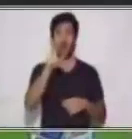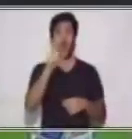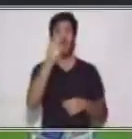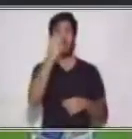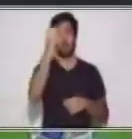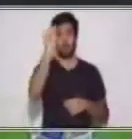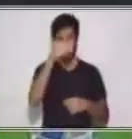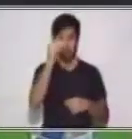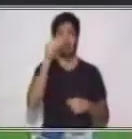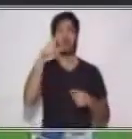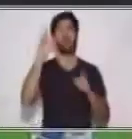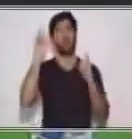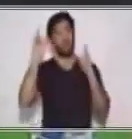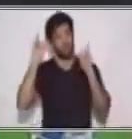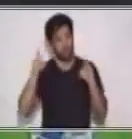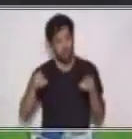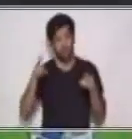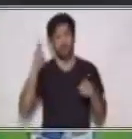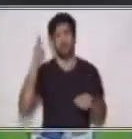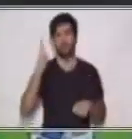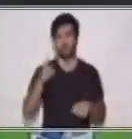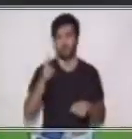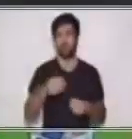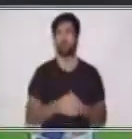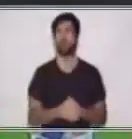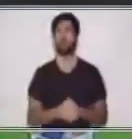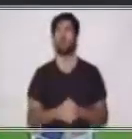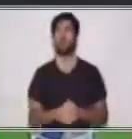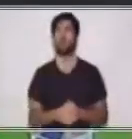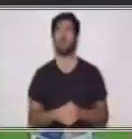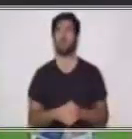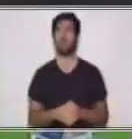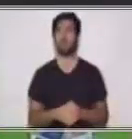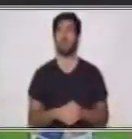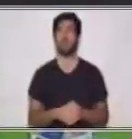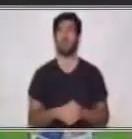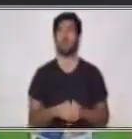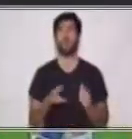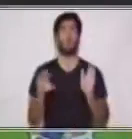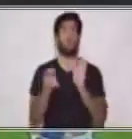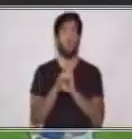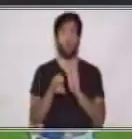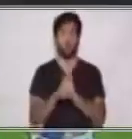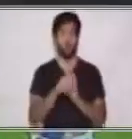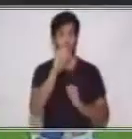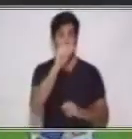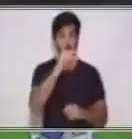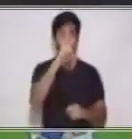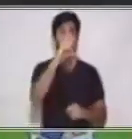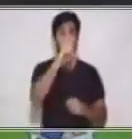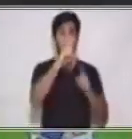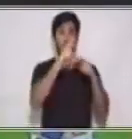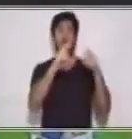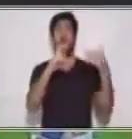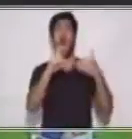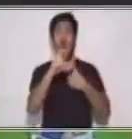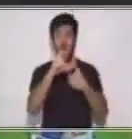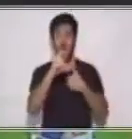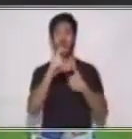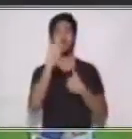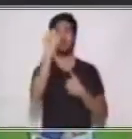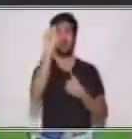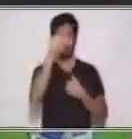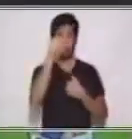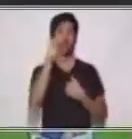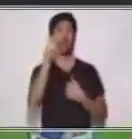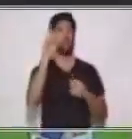minúsculas, siguen las reglas de acentuación. Si la letra, aunque sea inicial, lleva mayúscula y lleva tilde,